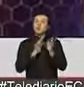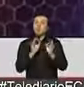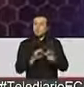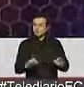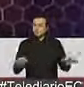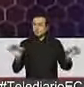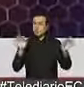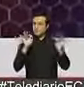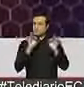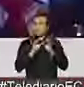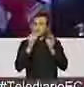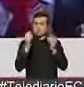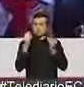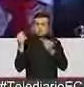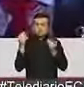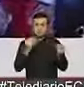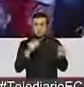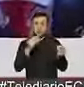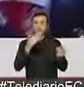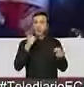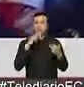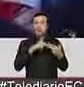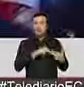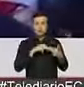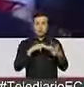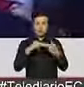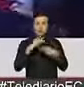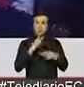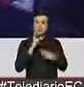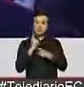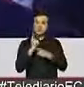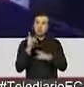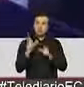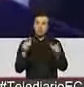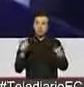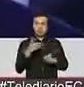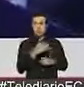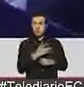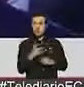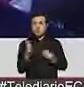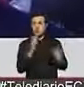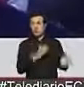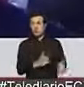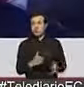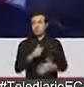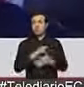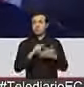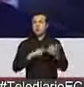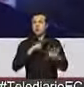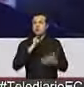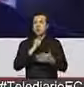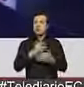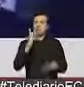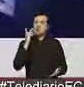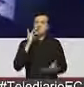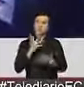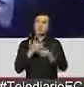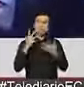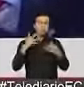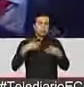de financiamientos. Mejorar estas relaciones comerciales que permitan estar dentro de las políticas que hemos nosotros